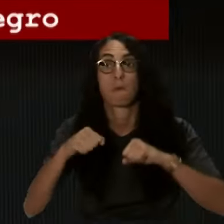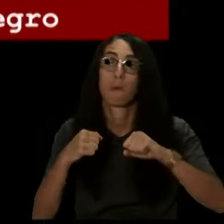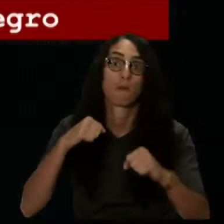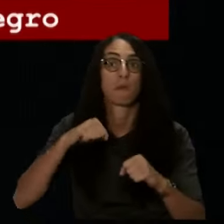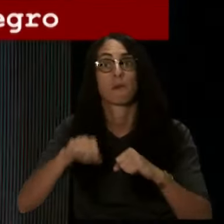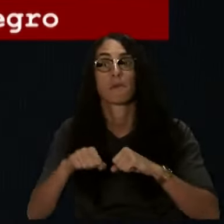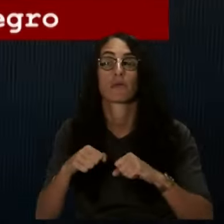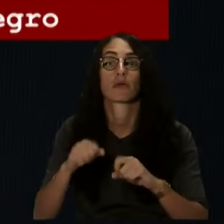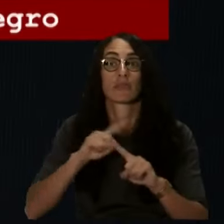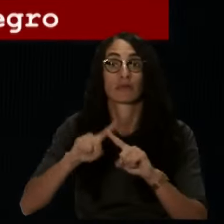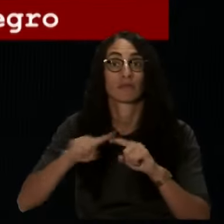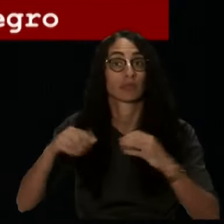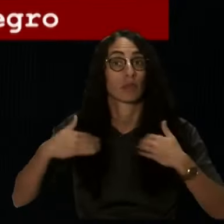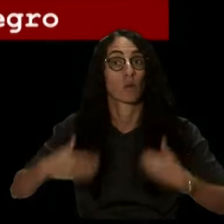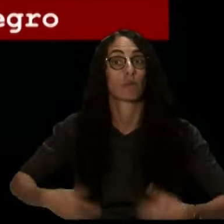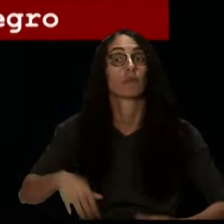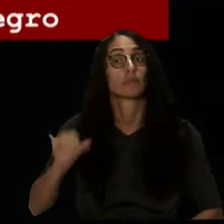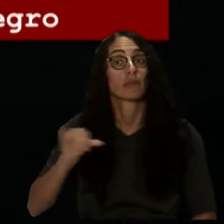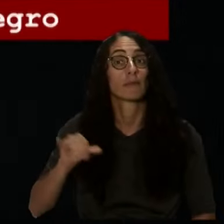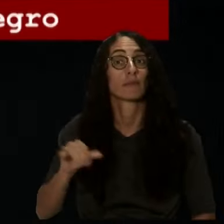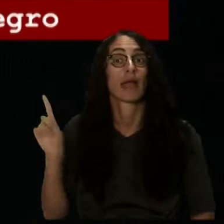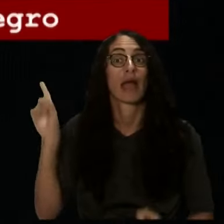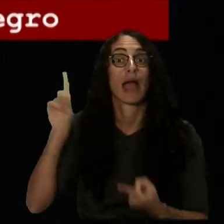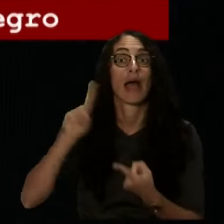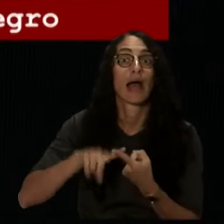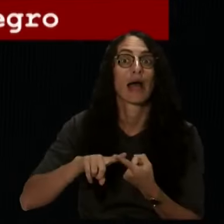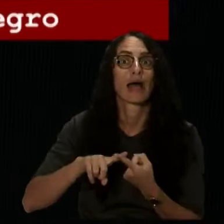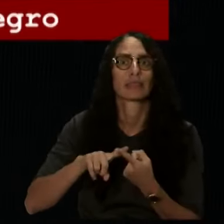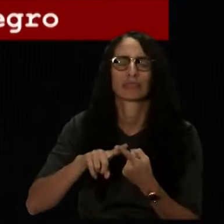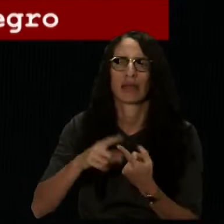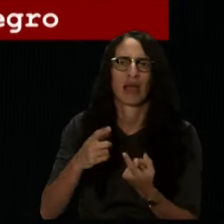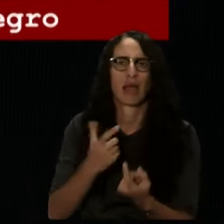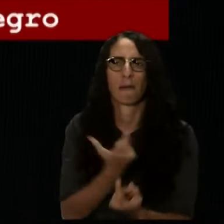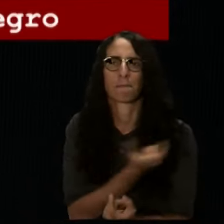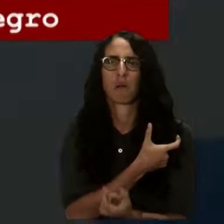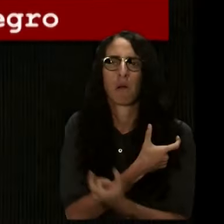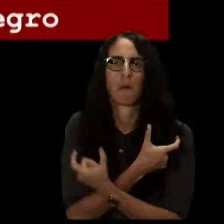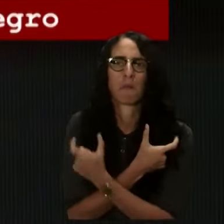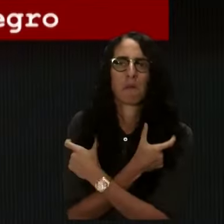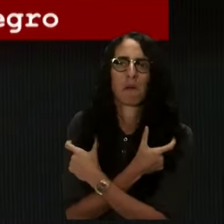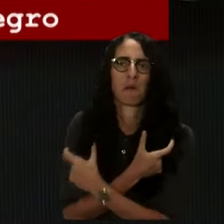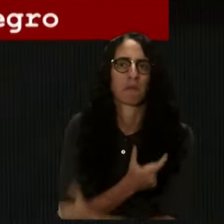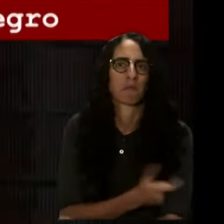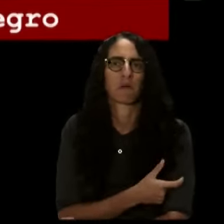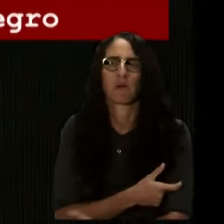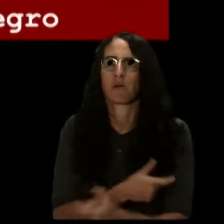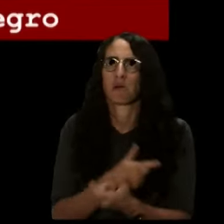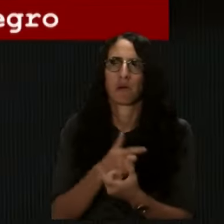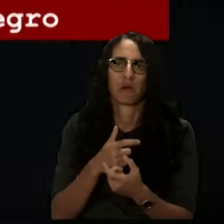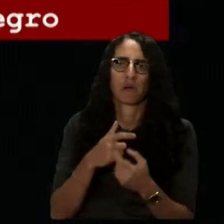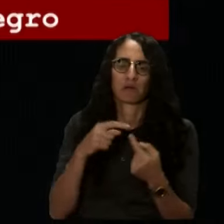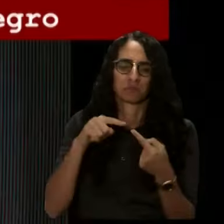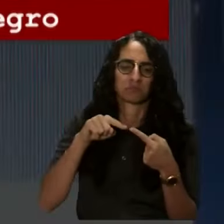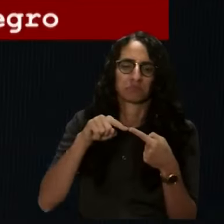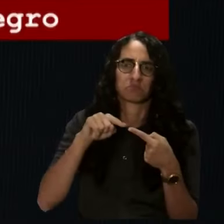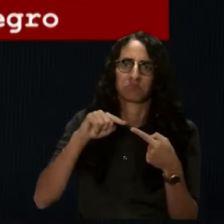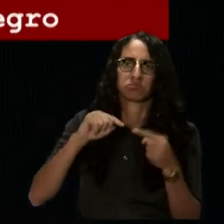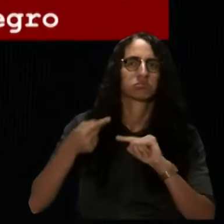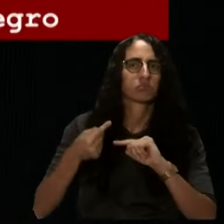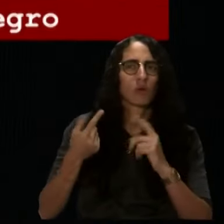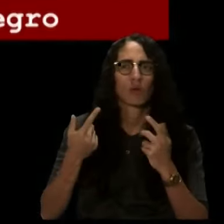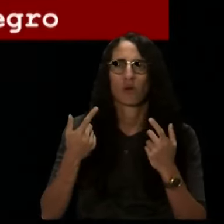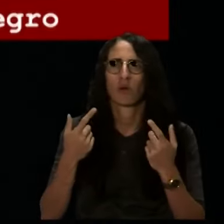distintas partes del cuerpo Miguel hasta causarle hematomas eh desfiguramiento Wow una